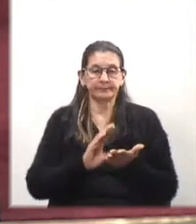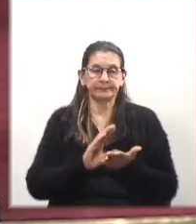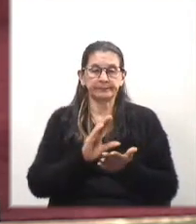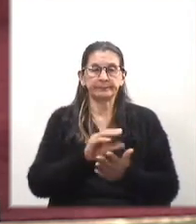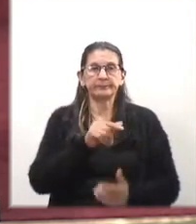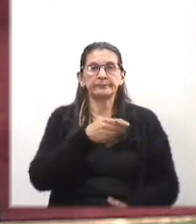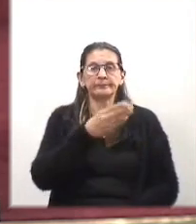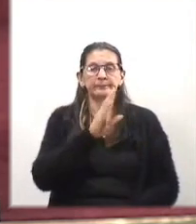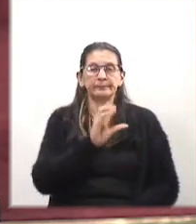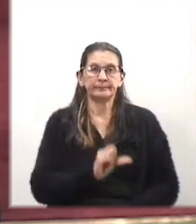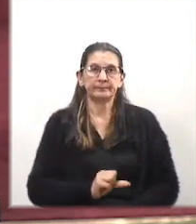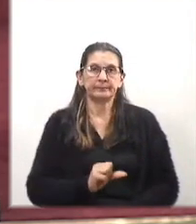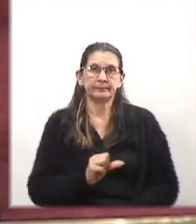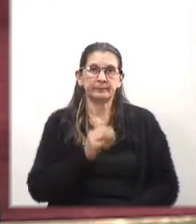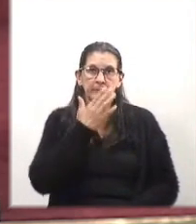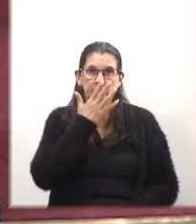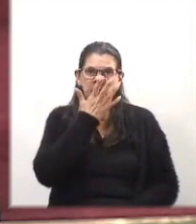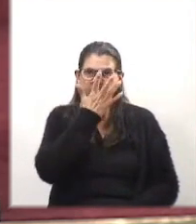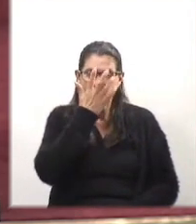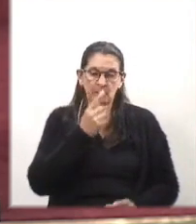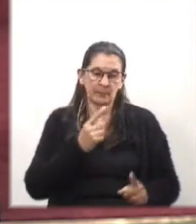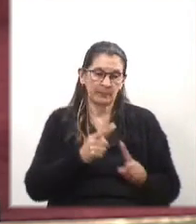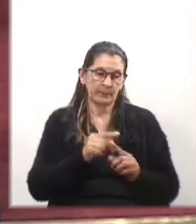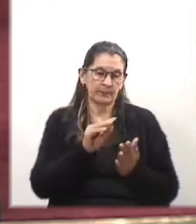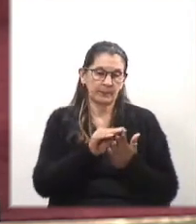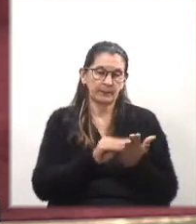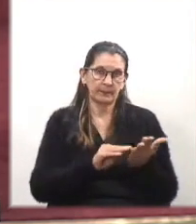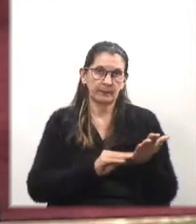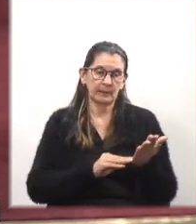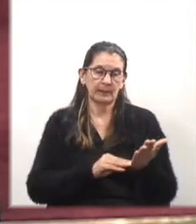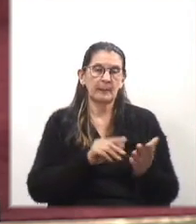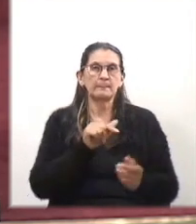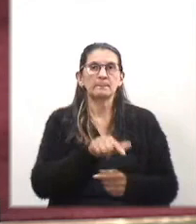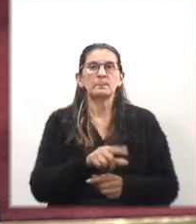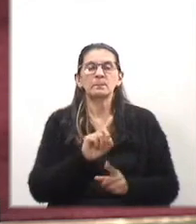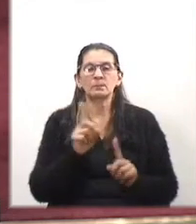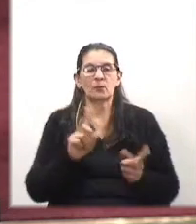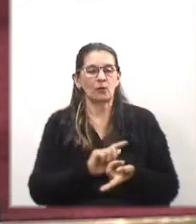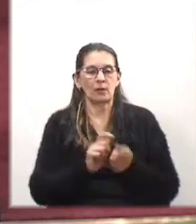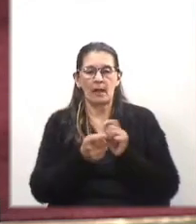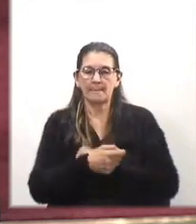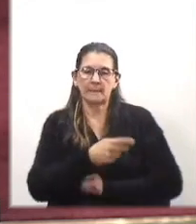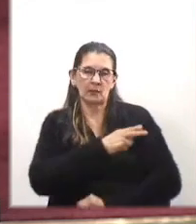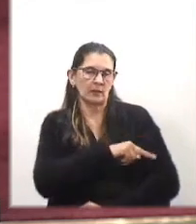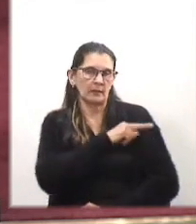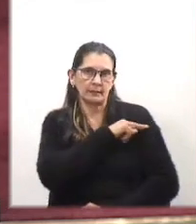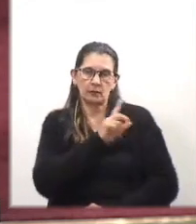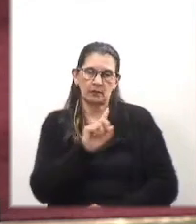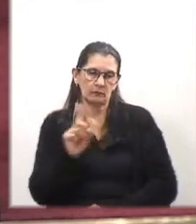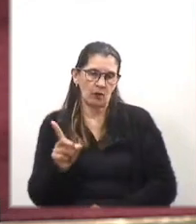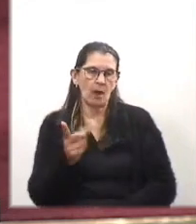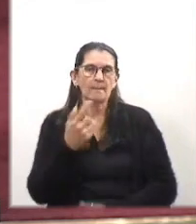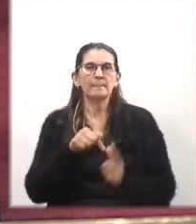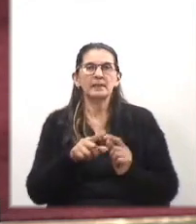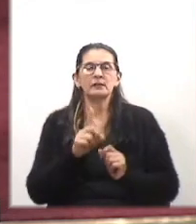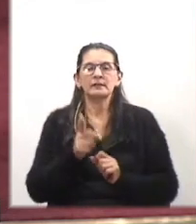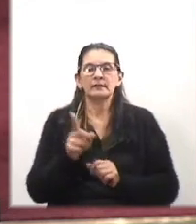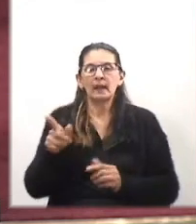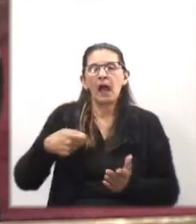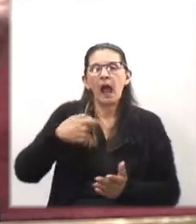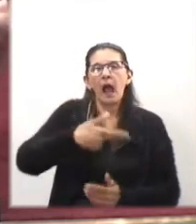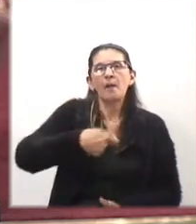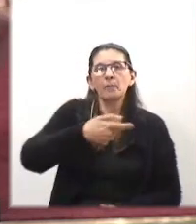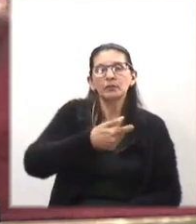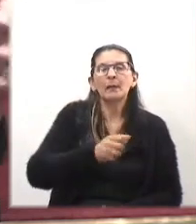social, por prescripción no corresponde cambio de categoría. De alguna manera se exige la aportación